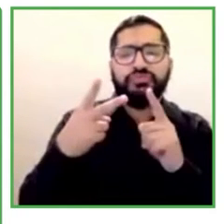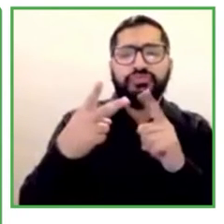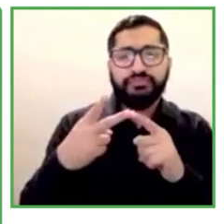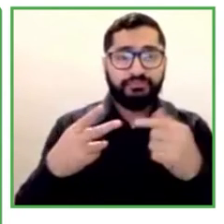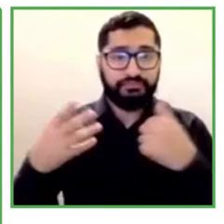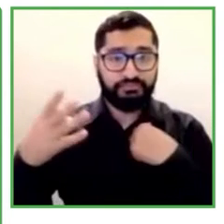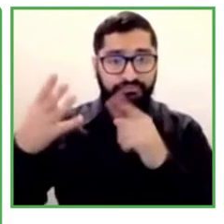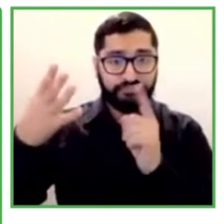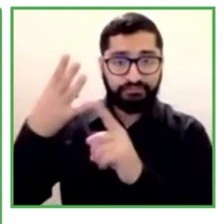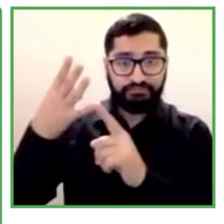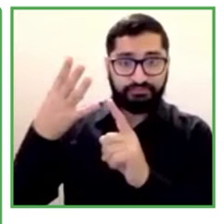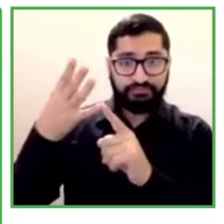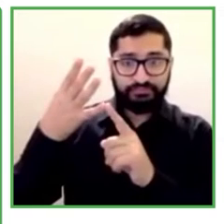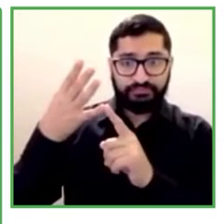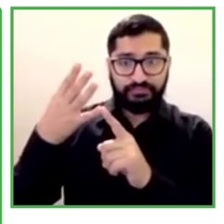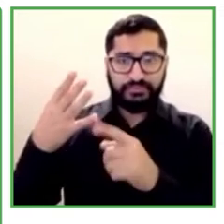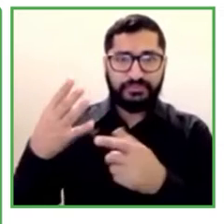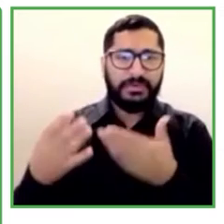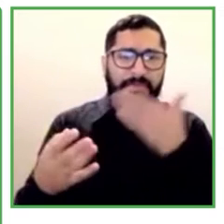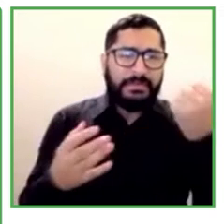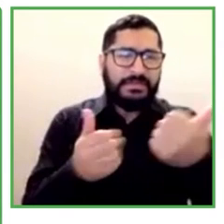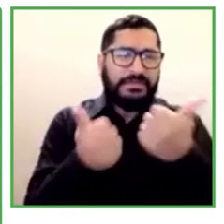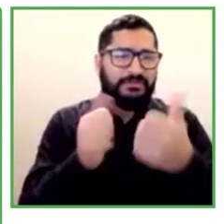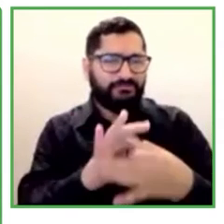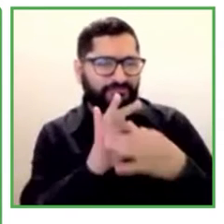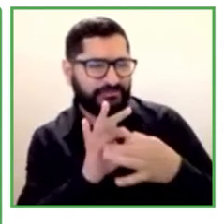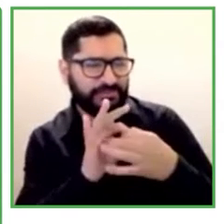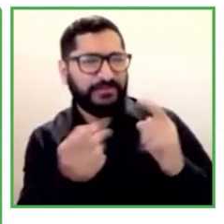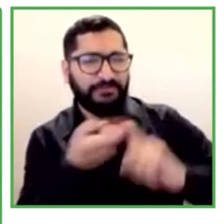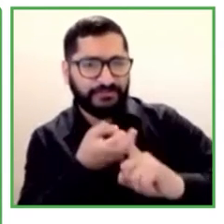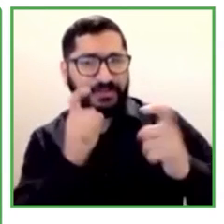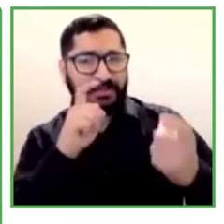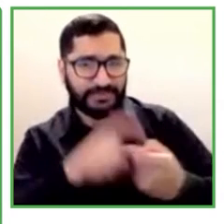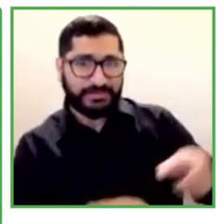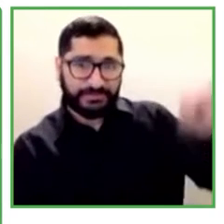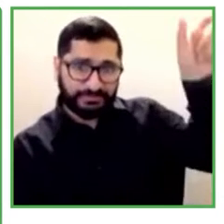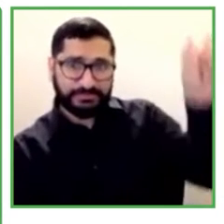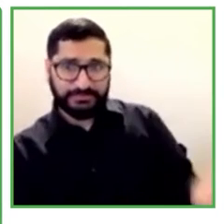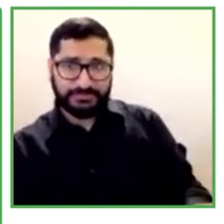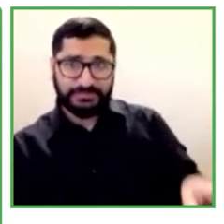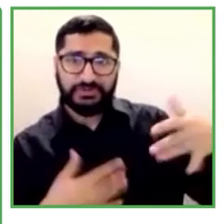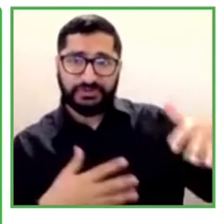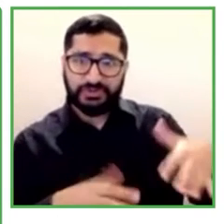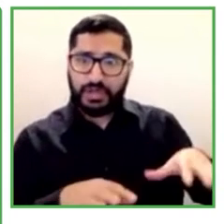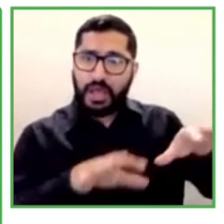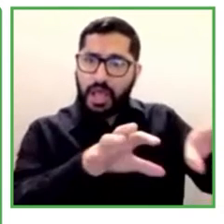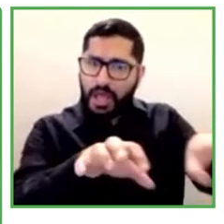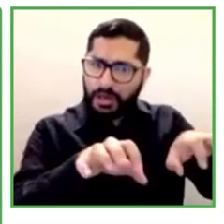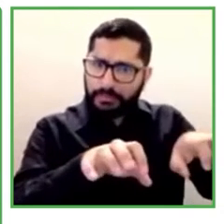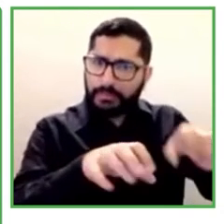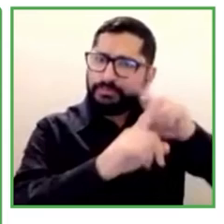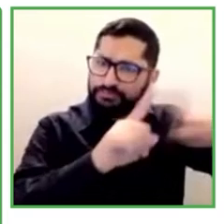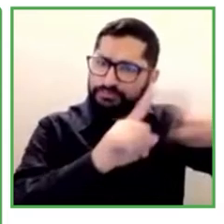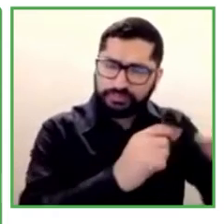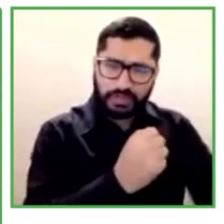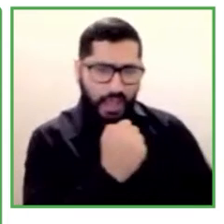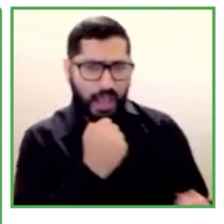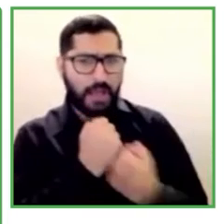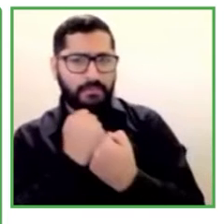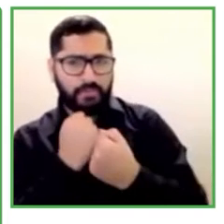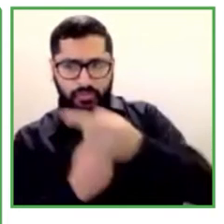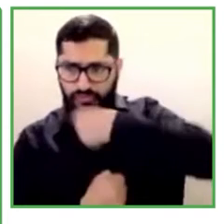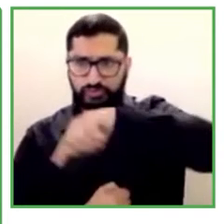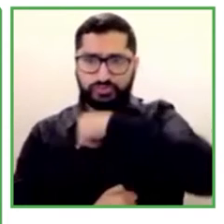médicos asociados a las mascotas que apoyan en su asistencia y en su día a día. Y en ese sentido